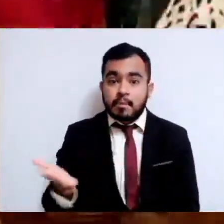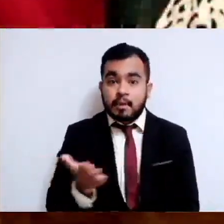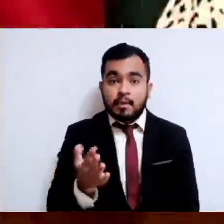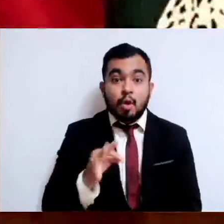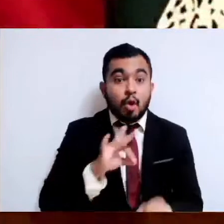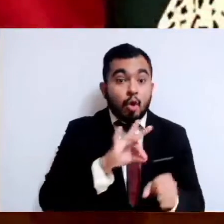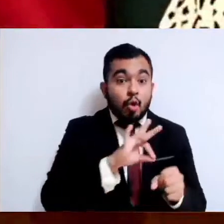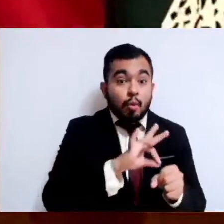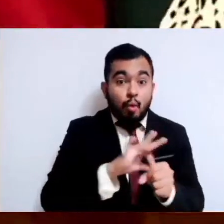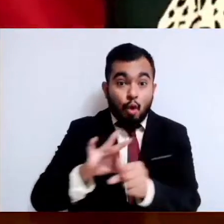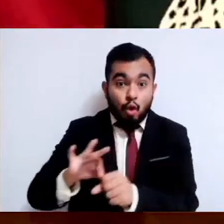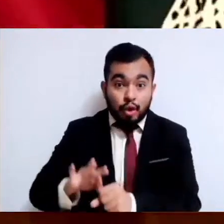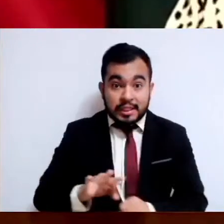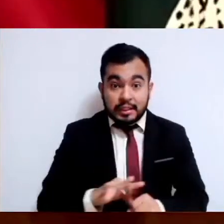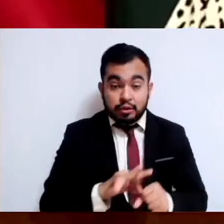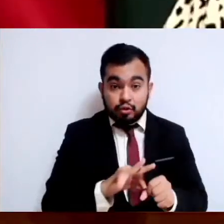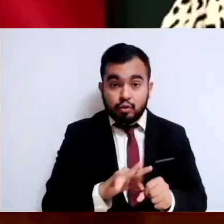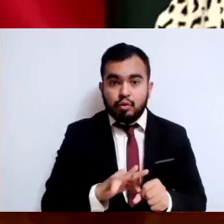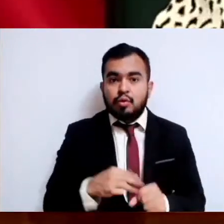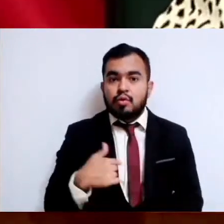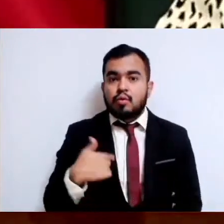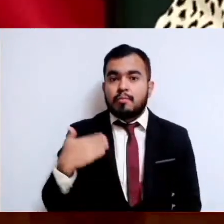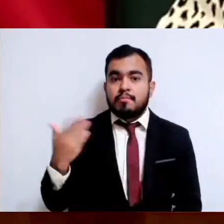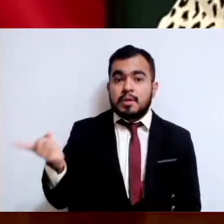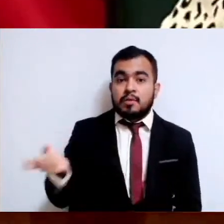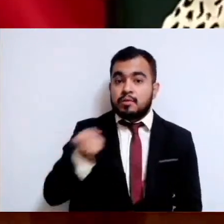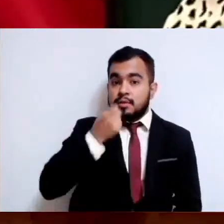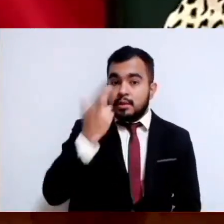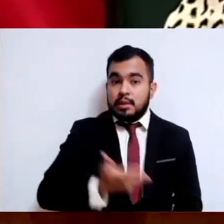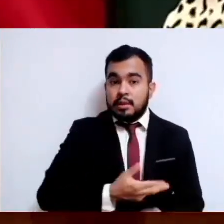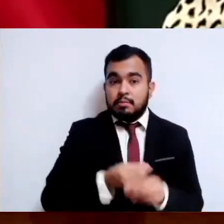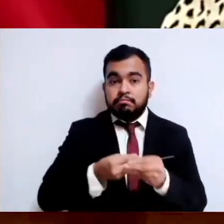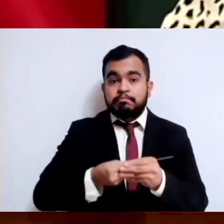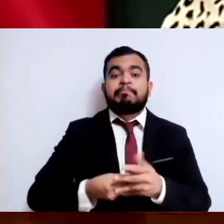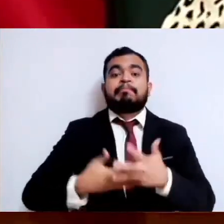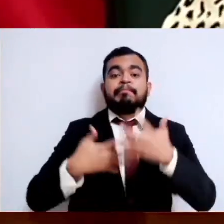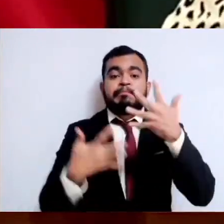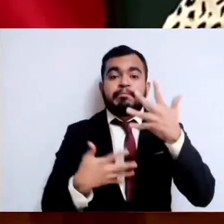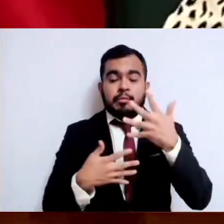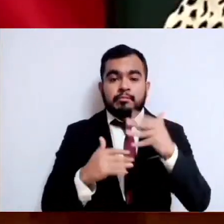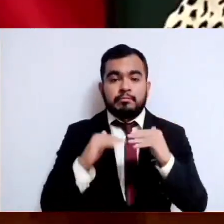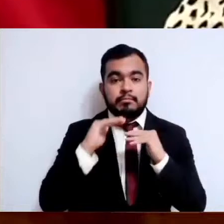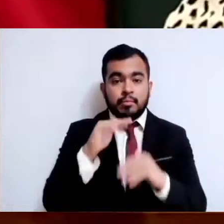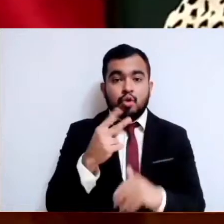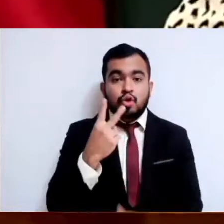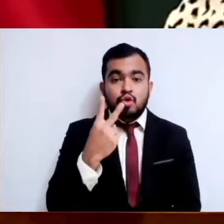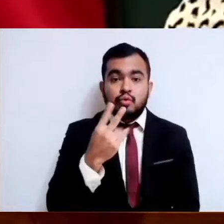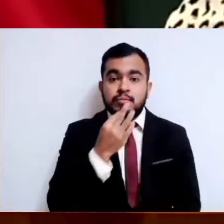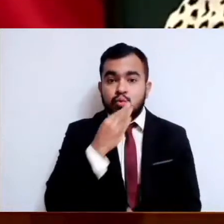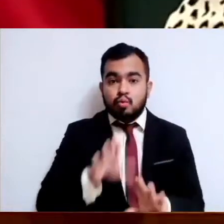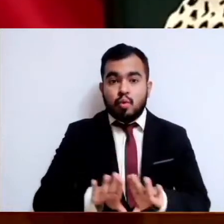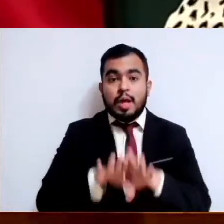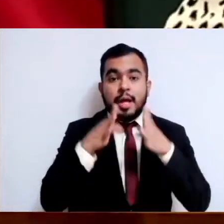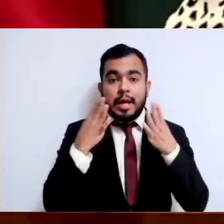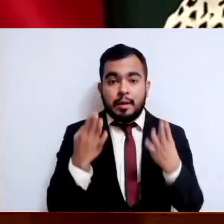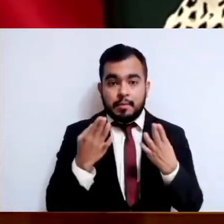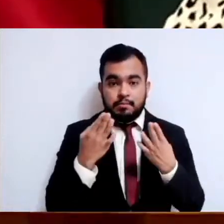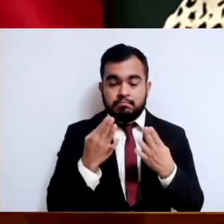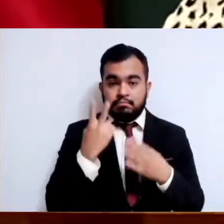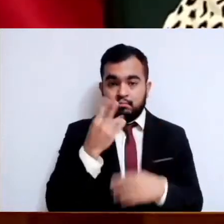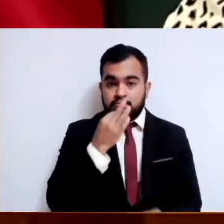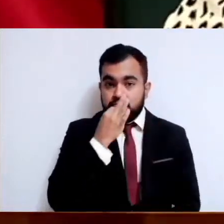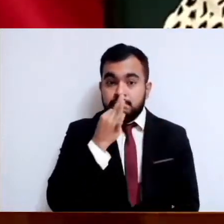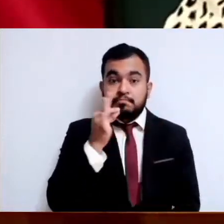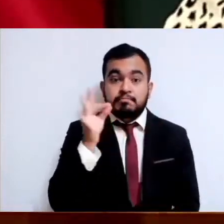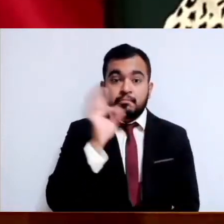Para recabar la votación en lo general, pido a la Secretaría abra el sistema de votación hasta por 2 minutos. Si alguien